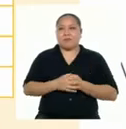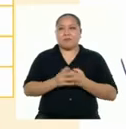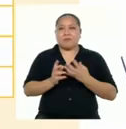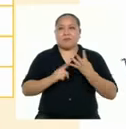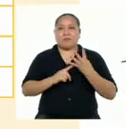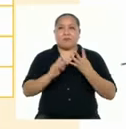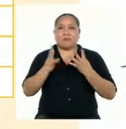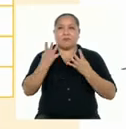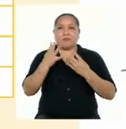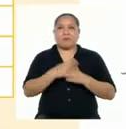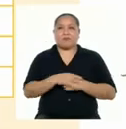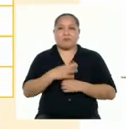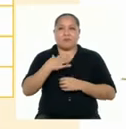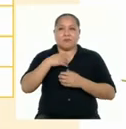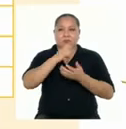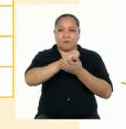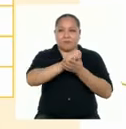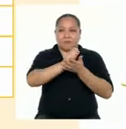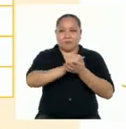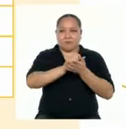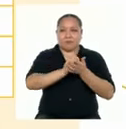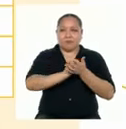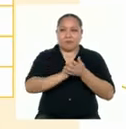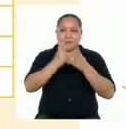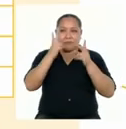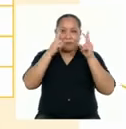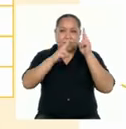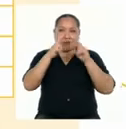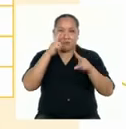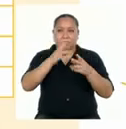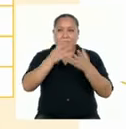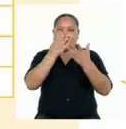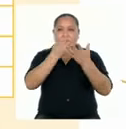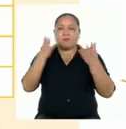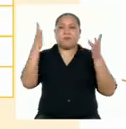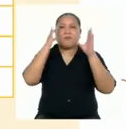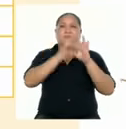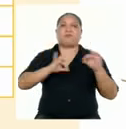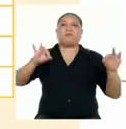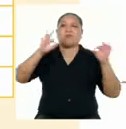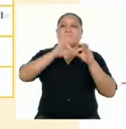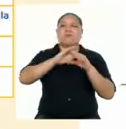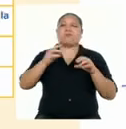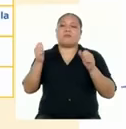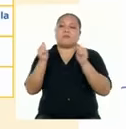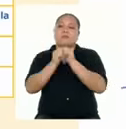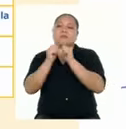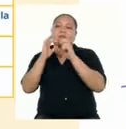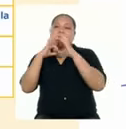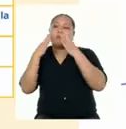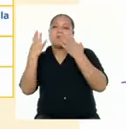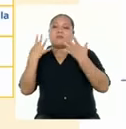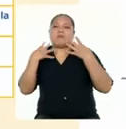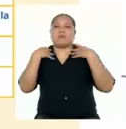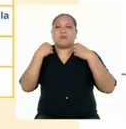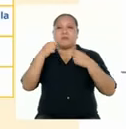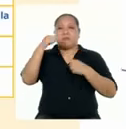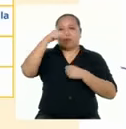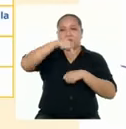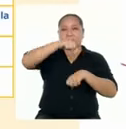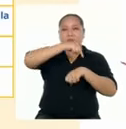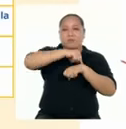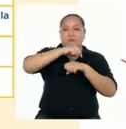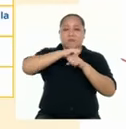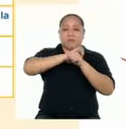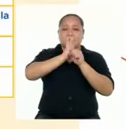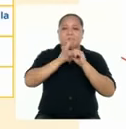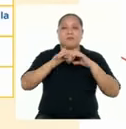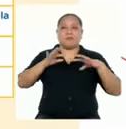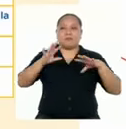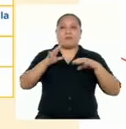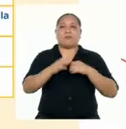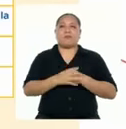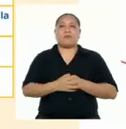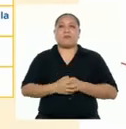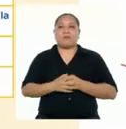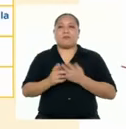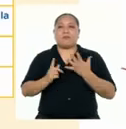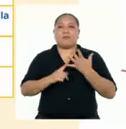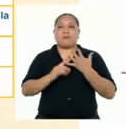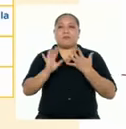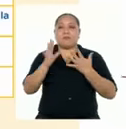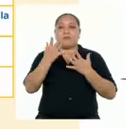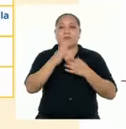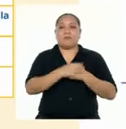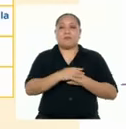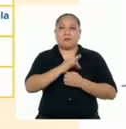Cuarto, en mi crónica identifico e incluyo hechos relevantes en torno a la familia y la salud durante este tiempo de pandemia.